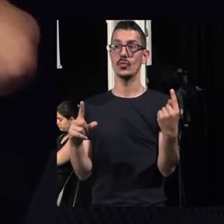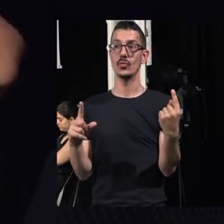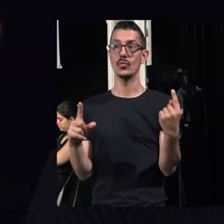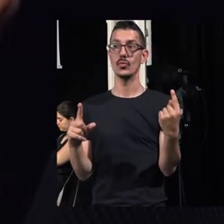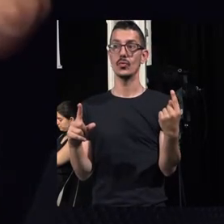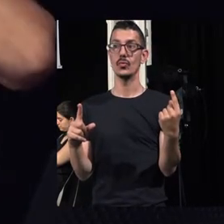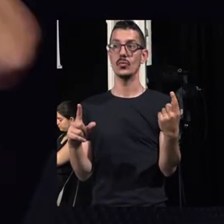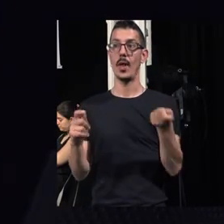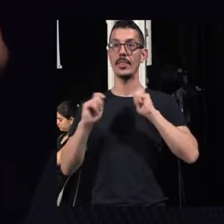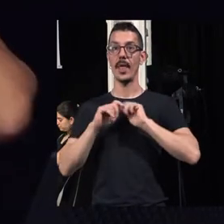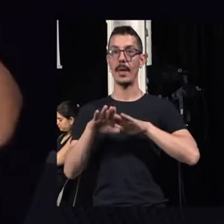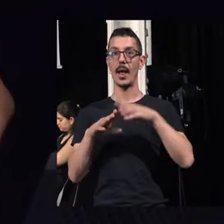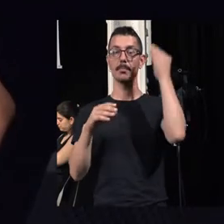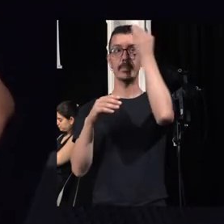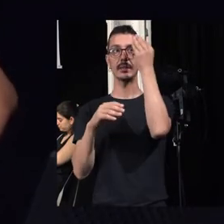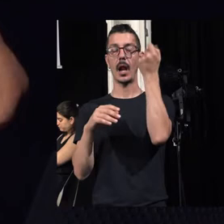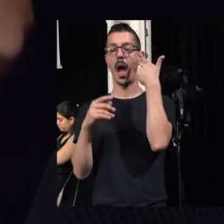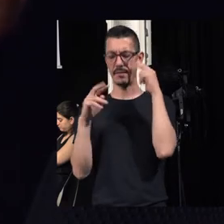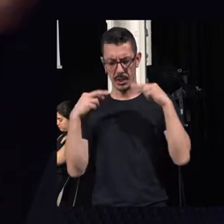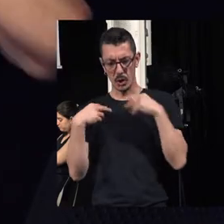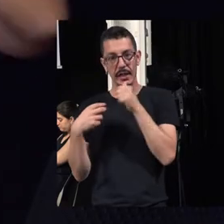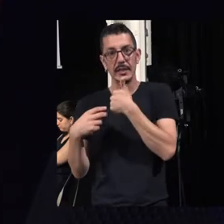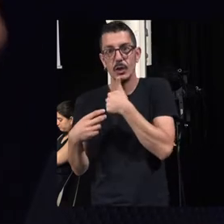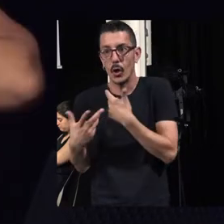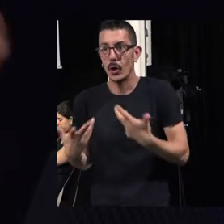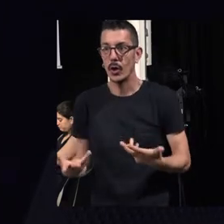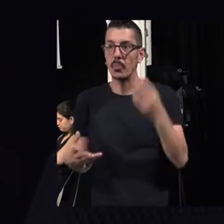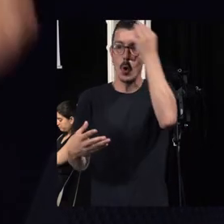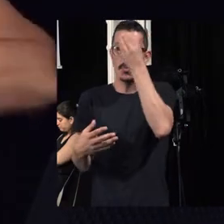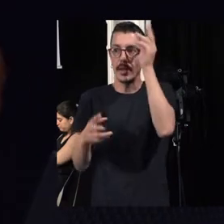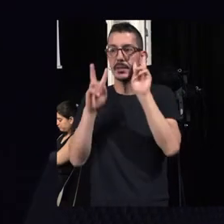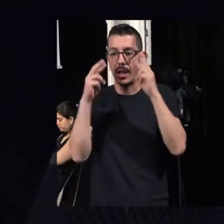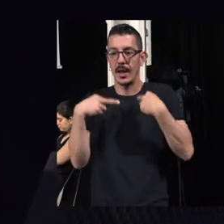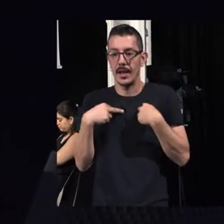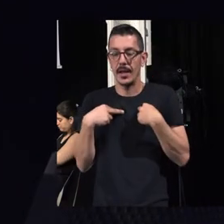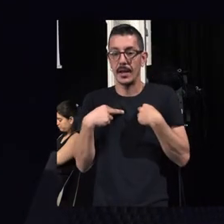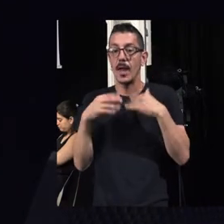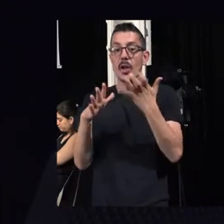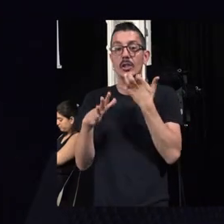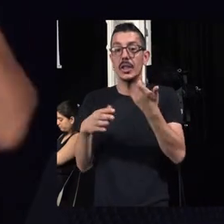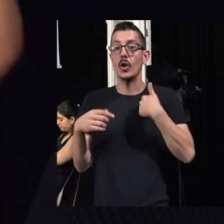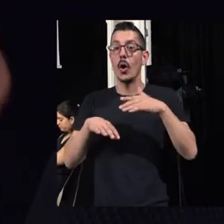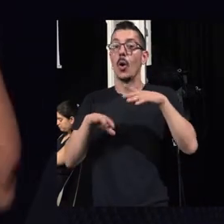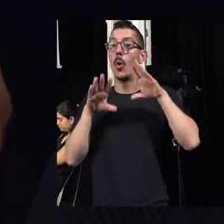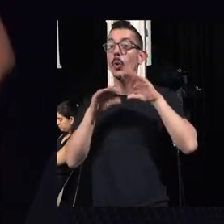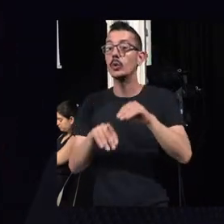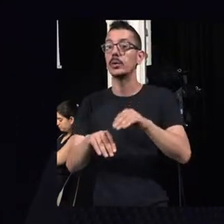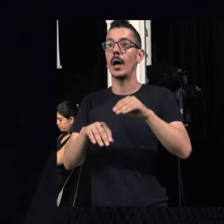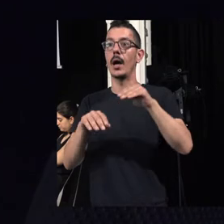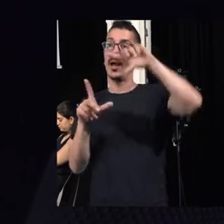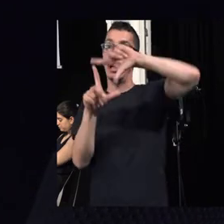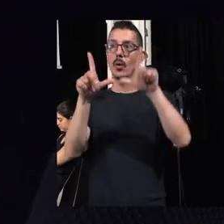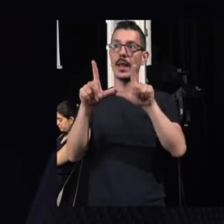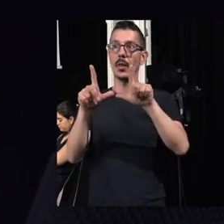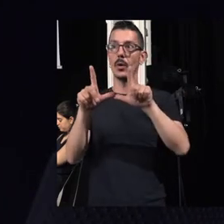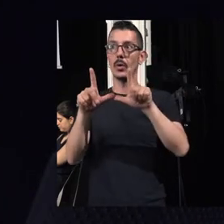nos sirven como para pensarnos a nosotras mismas. Pero al pensarnos a nosotras mismas, a partir de esas identidades, precisamente estamos